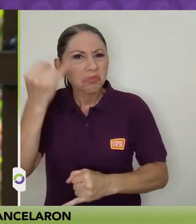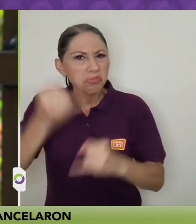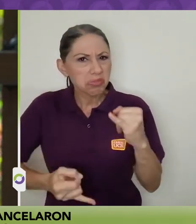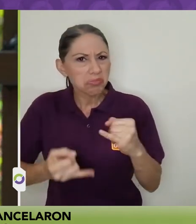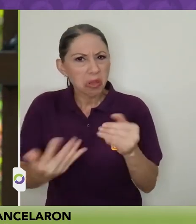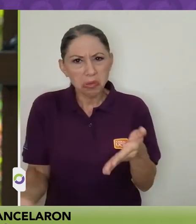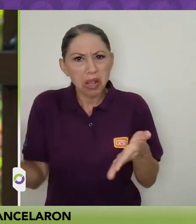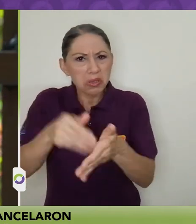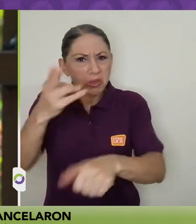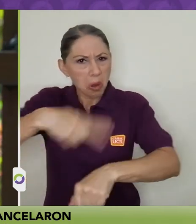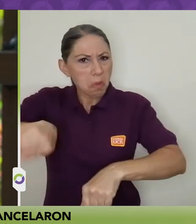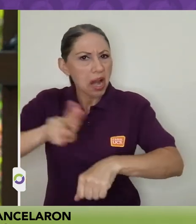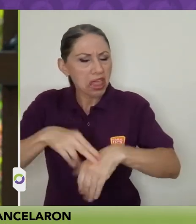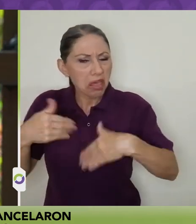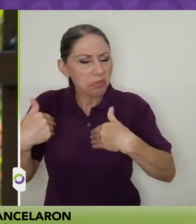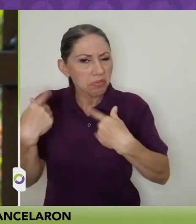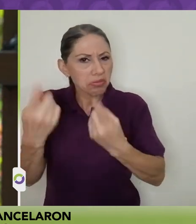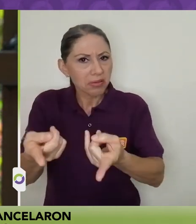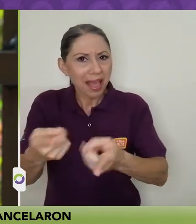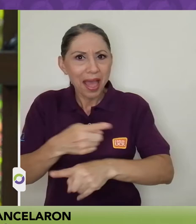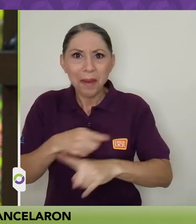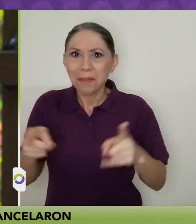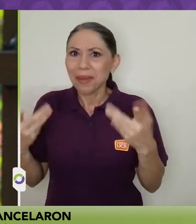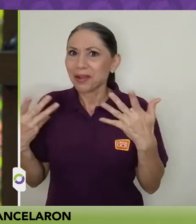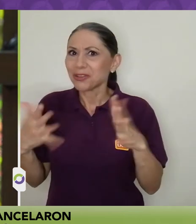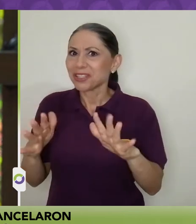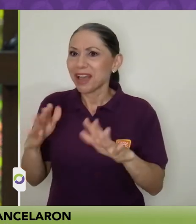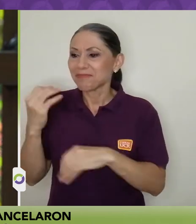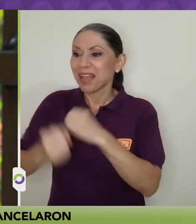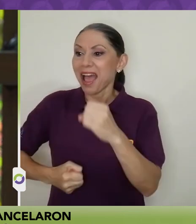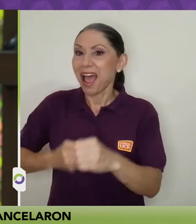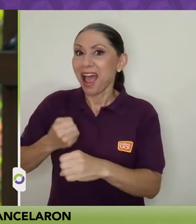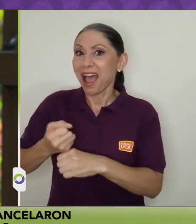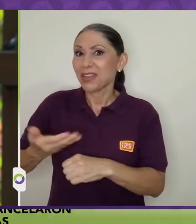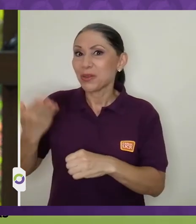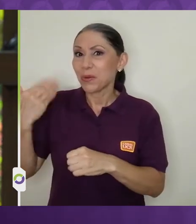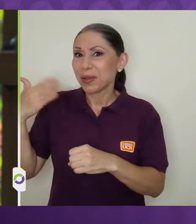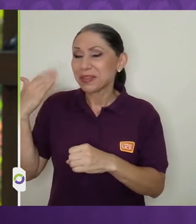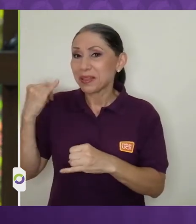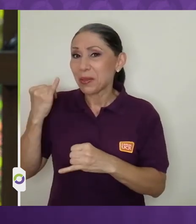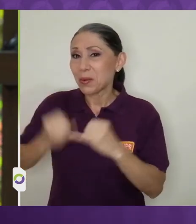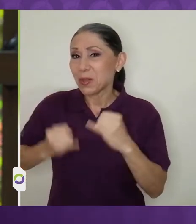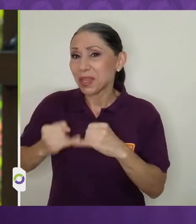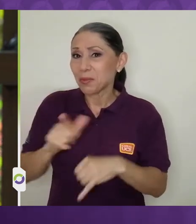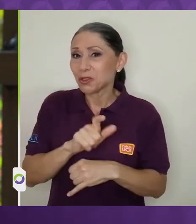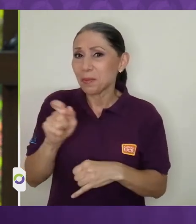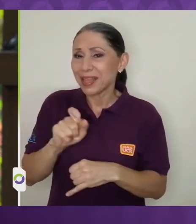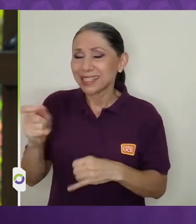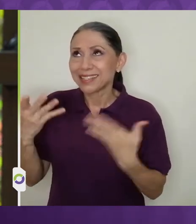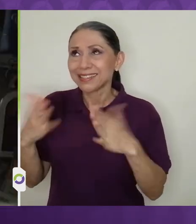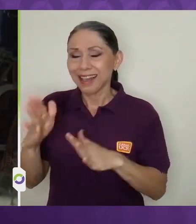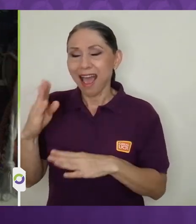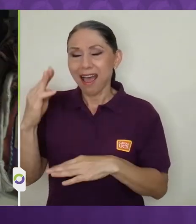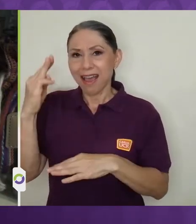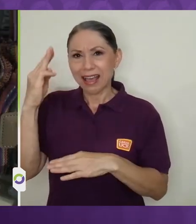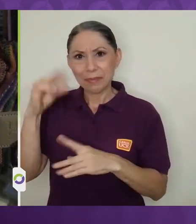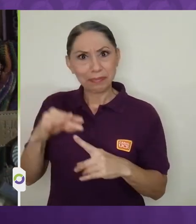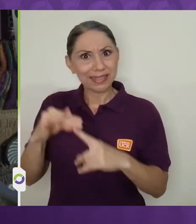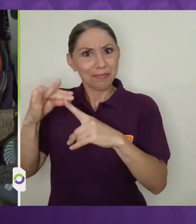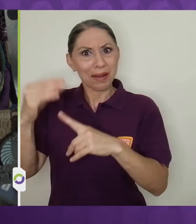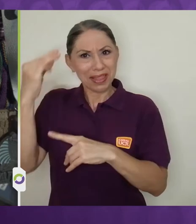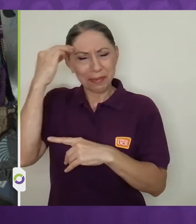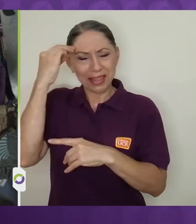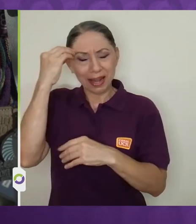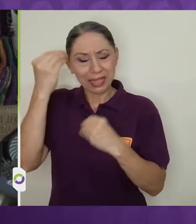normalidad. Pero ya después, ya los últimos 2 meses del año, ya sí me pegó un poco más fuerte, más que todo